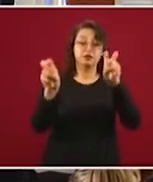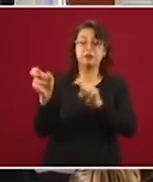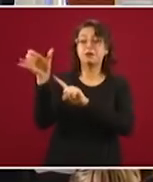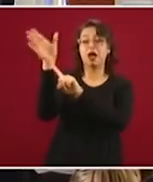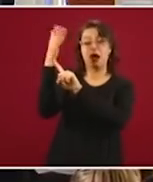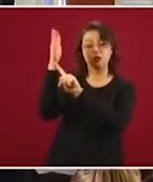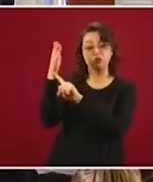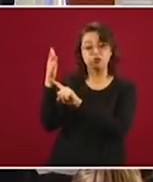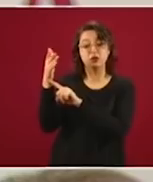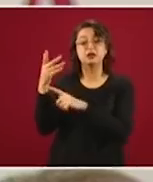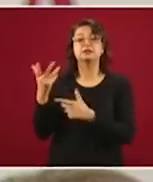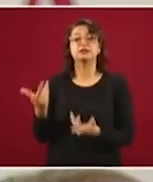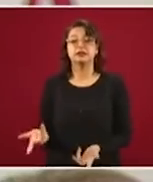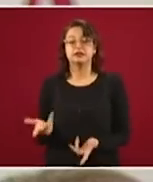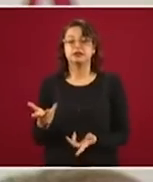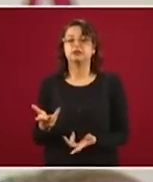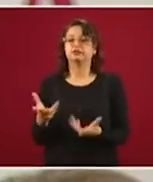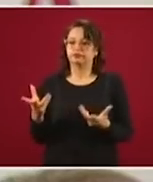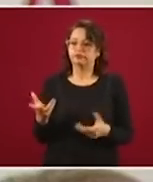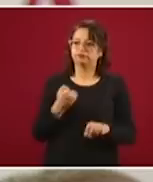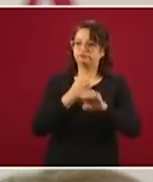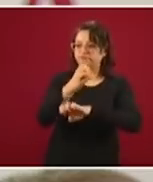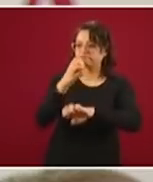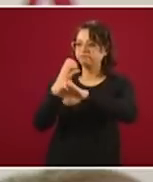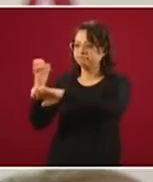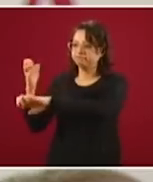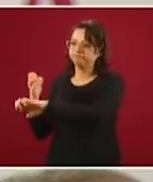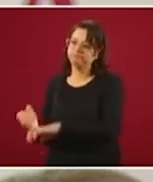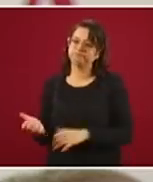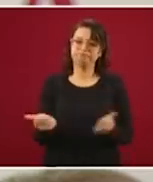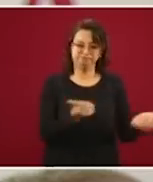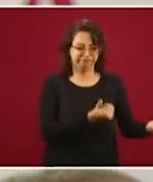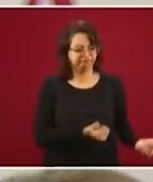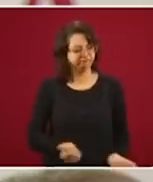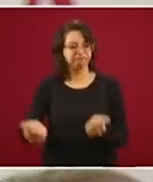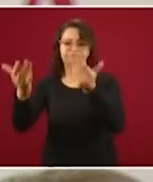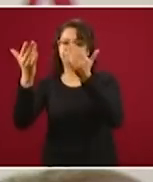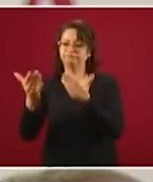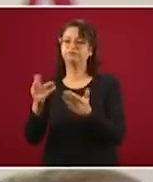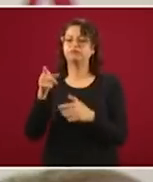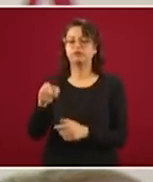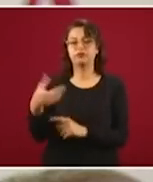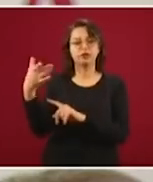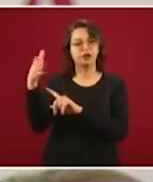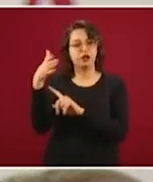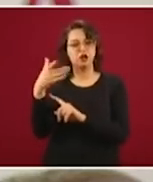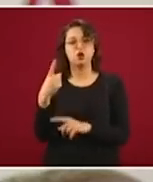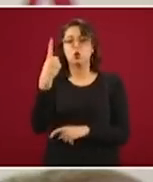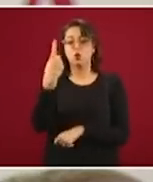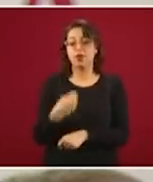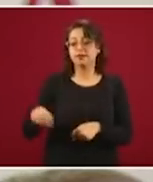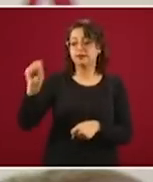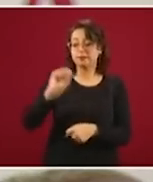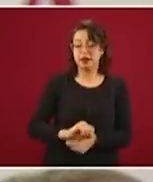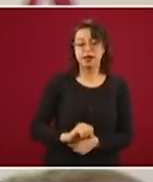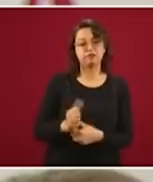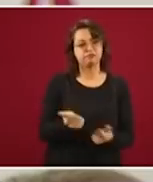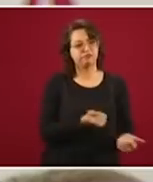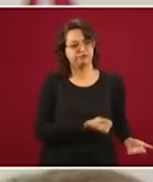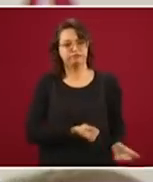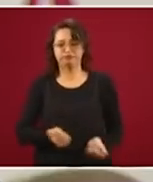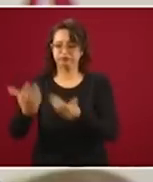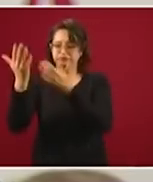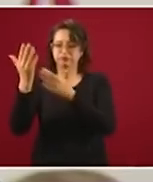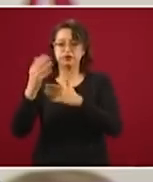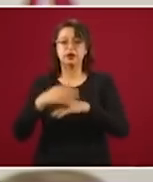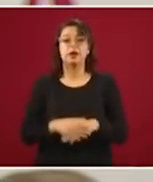llegaron a los estados de IMSS-Bienestar en esta primera ronda de ambulancias, en tan solo la primera semana del año, y esto va a ir